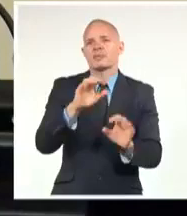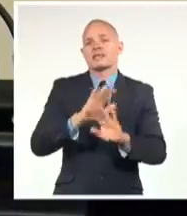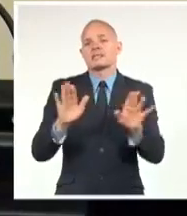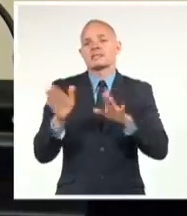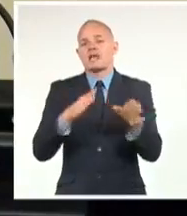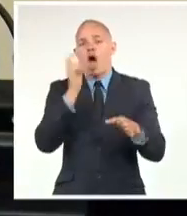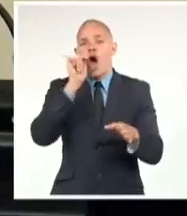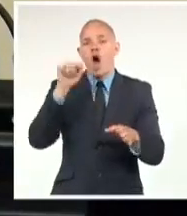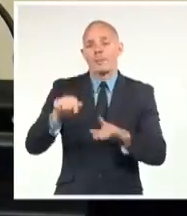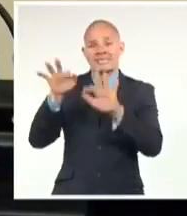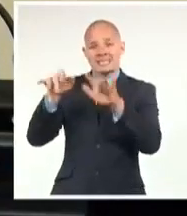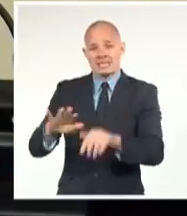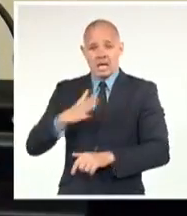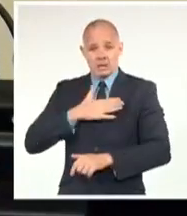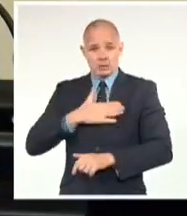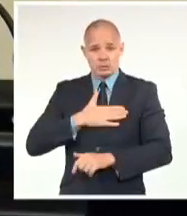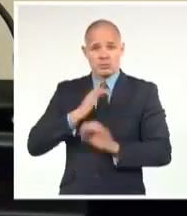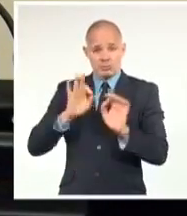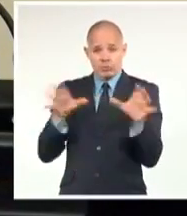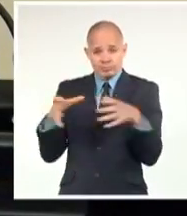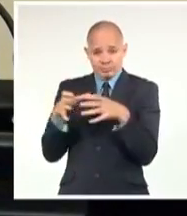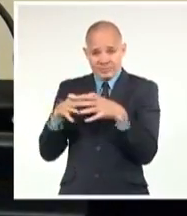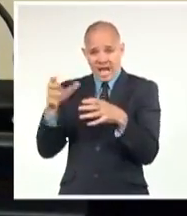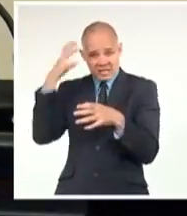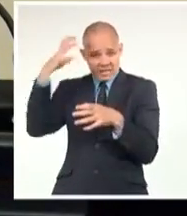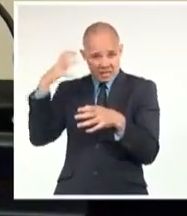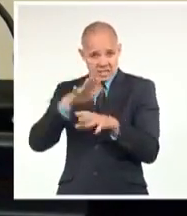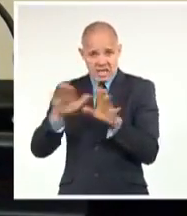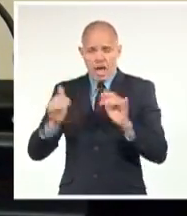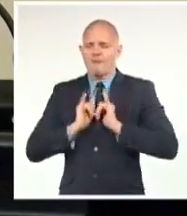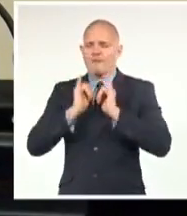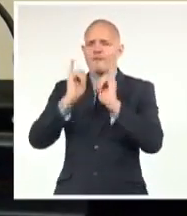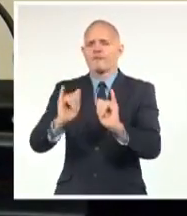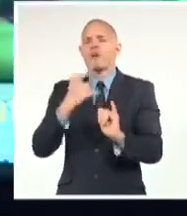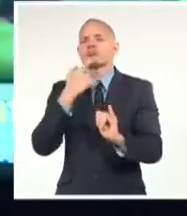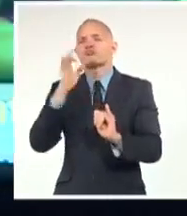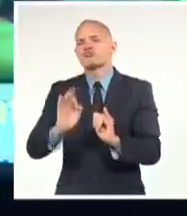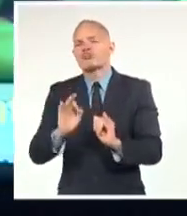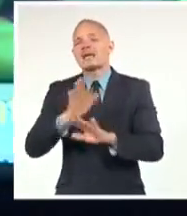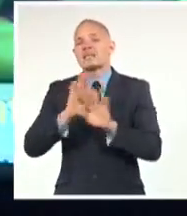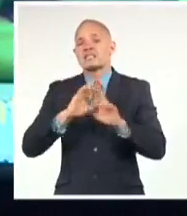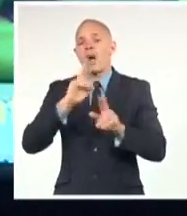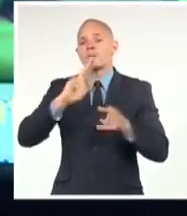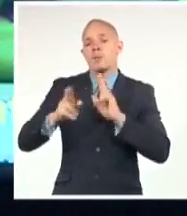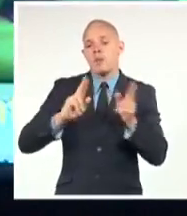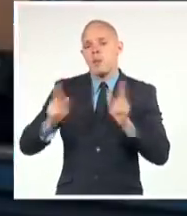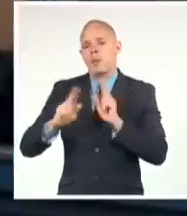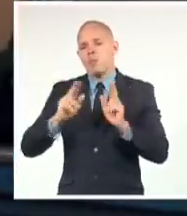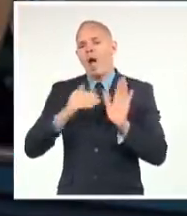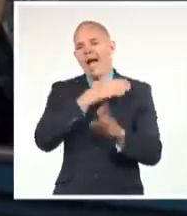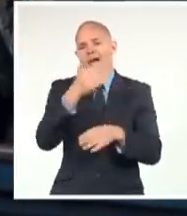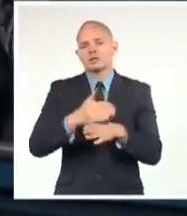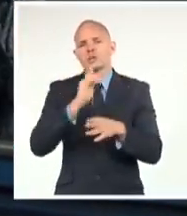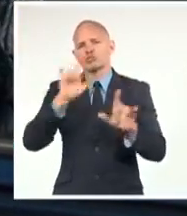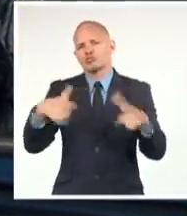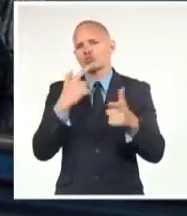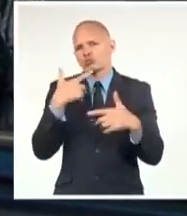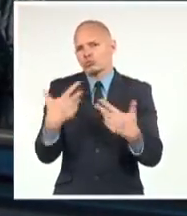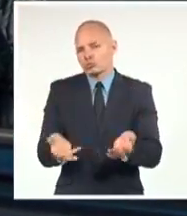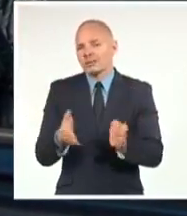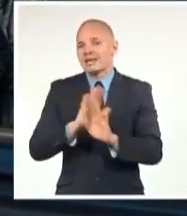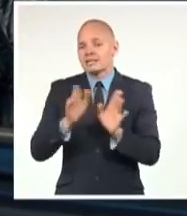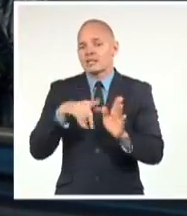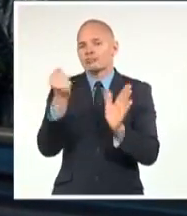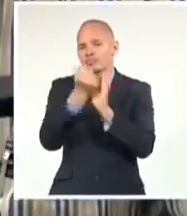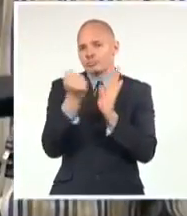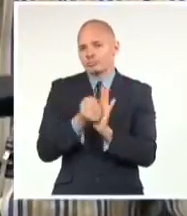Acosta, secretario del Consejo de Estado, informó sobre el cumplimiento de los mandatos dispuestos en las disposiciones de los decretos leyes emitidos